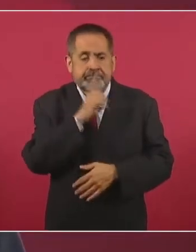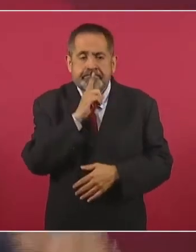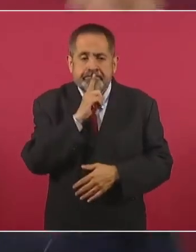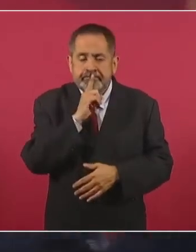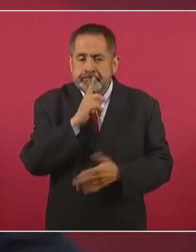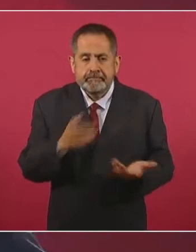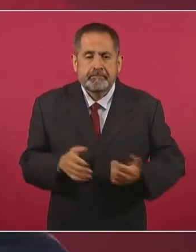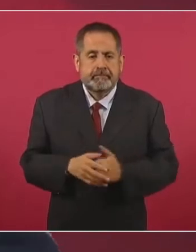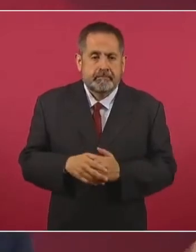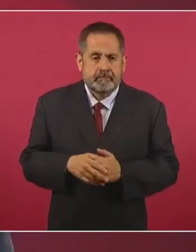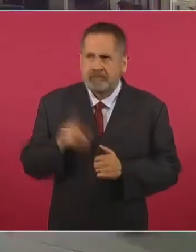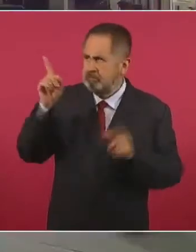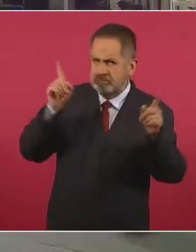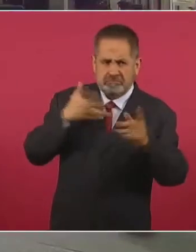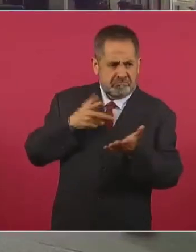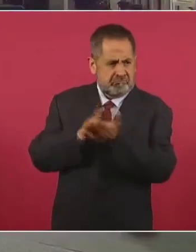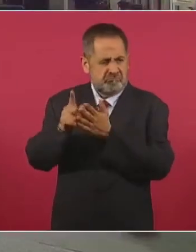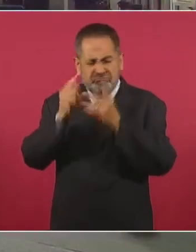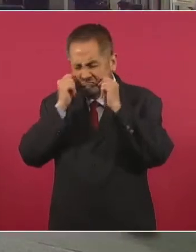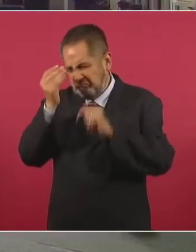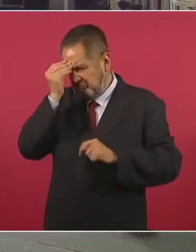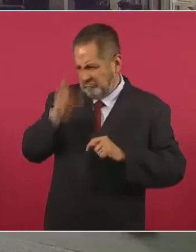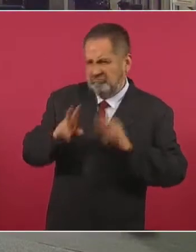¿Qué derecho tienen ellos